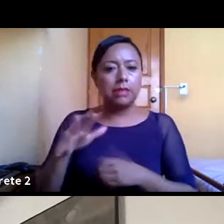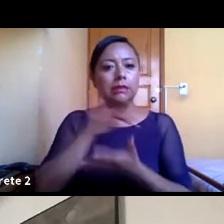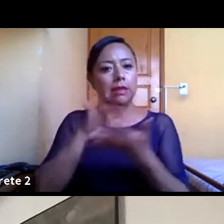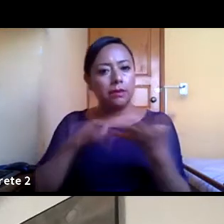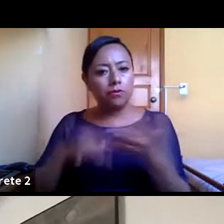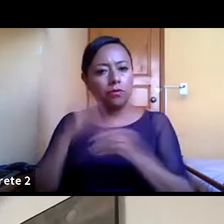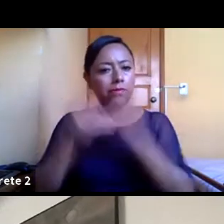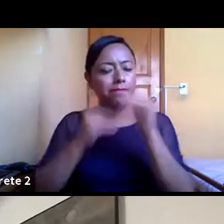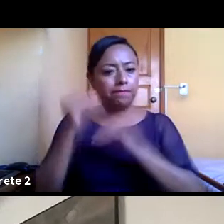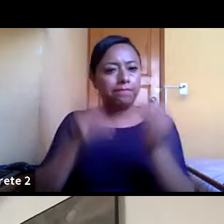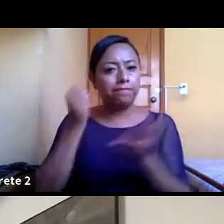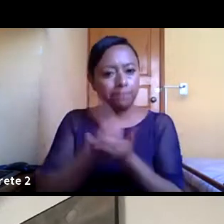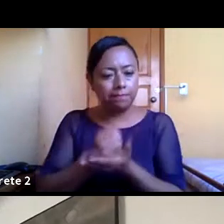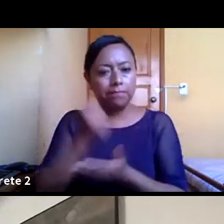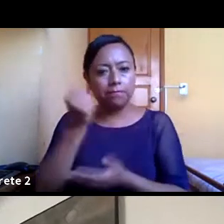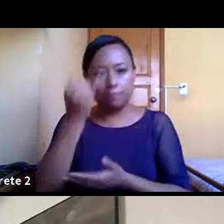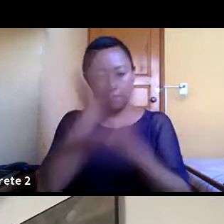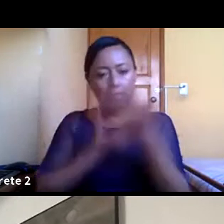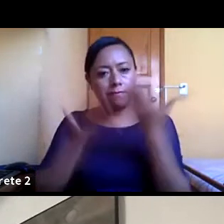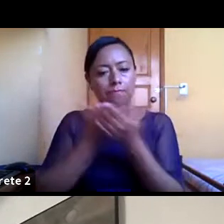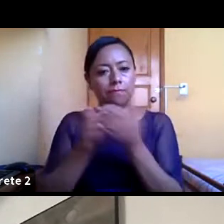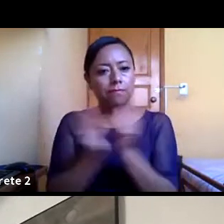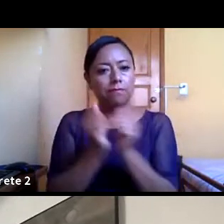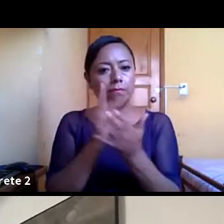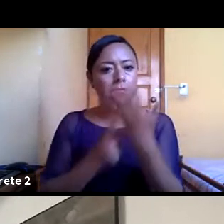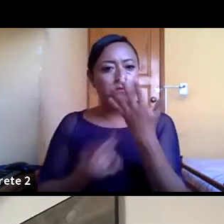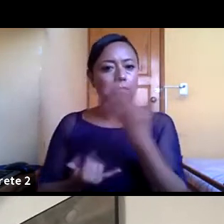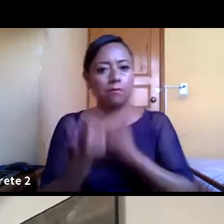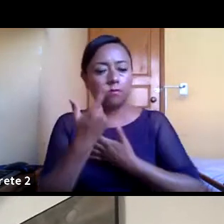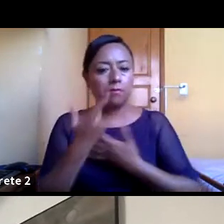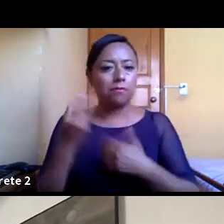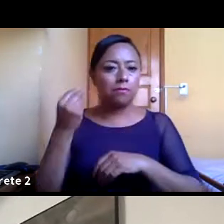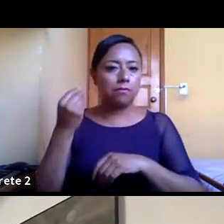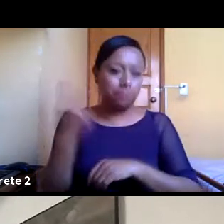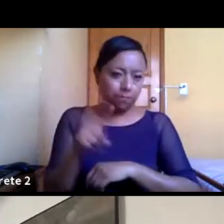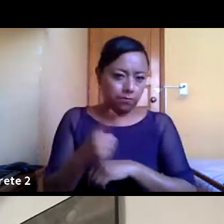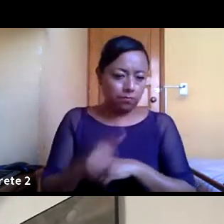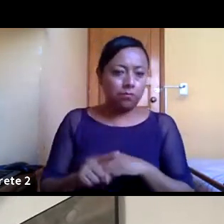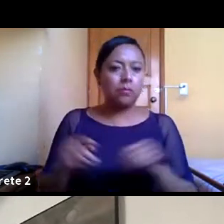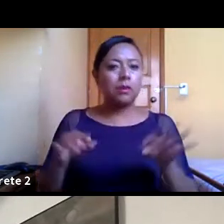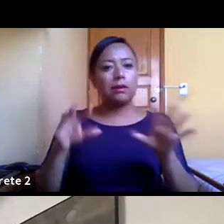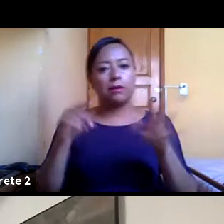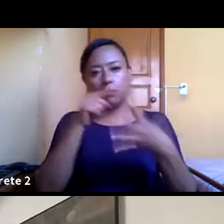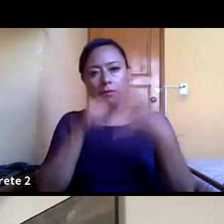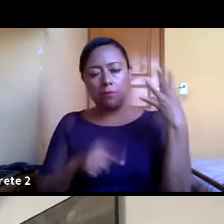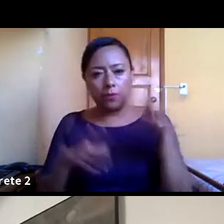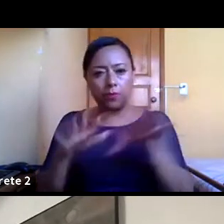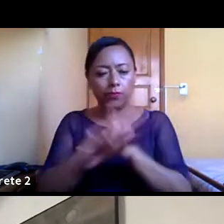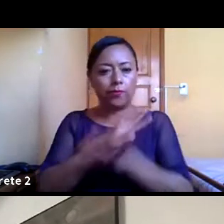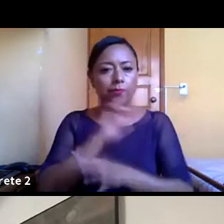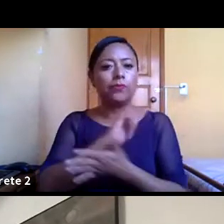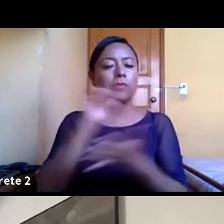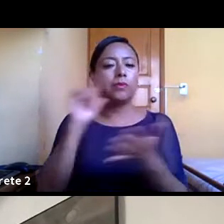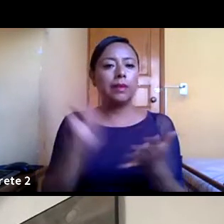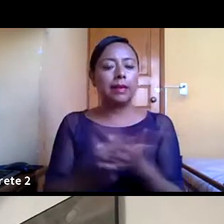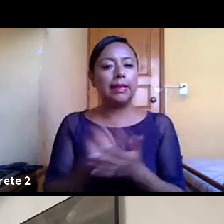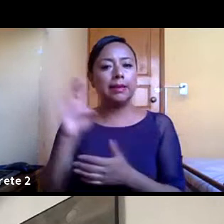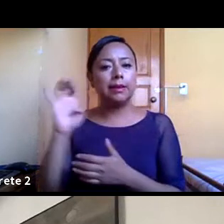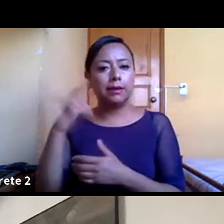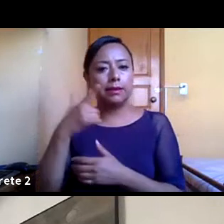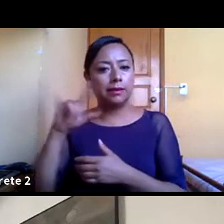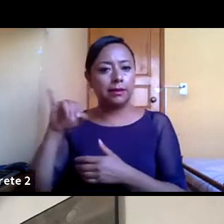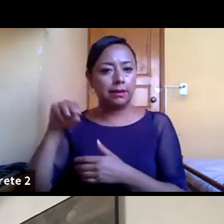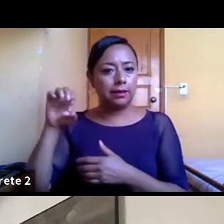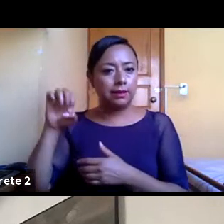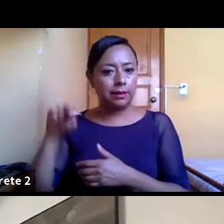aprobación del dictamen de la iniciativa con proyecto de decreto por el que se reforman y adicionan diversas disposiciones de la Ley del Régimen Patrimonial y del Servicio